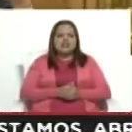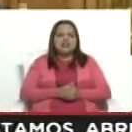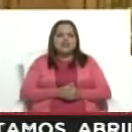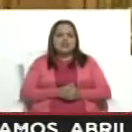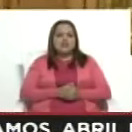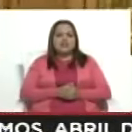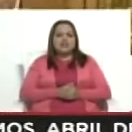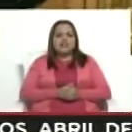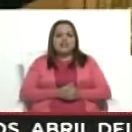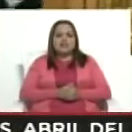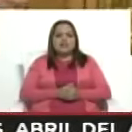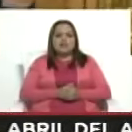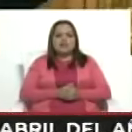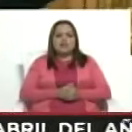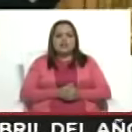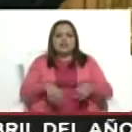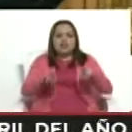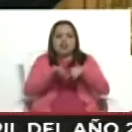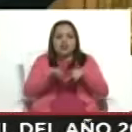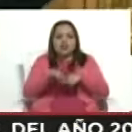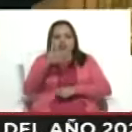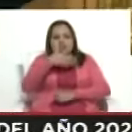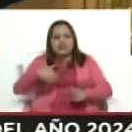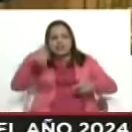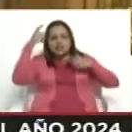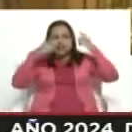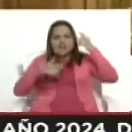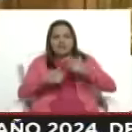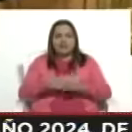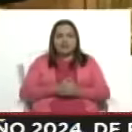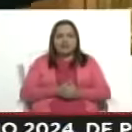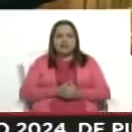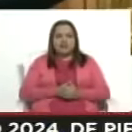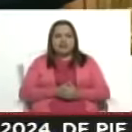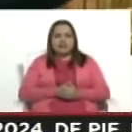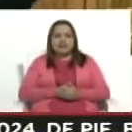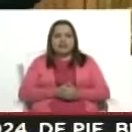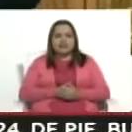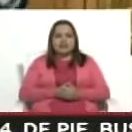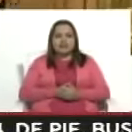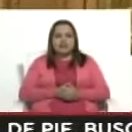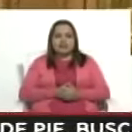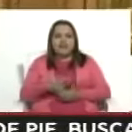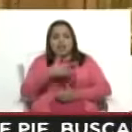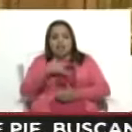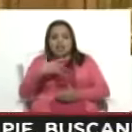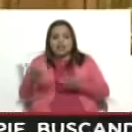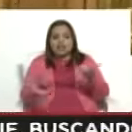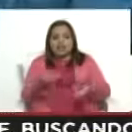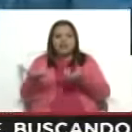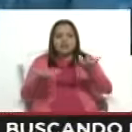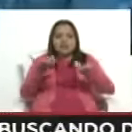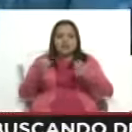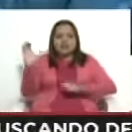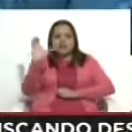Chávez, recuerdan aquellos que dijeron, vamos a quemar, que quieren que quememos Caracas, dijo una vez